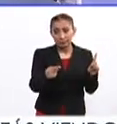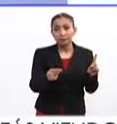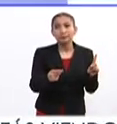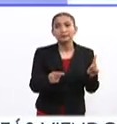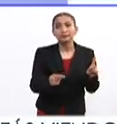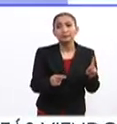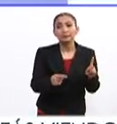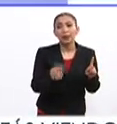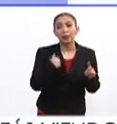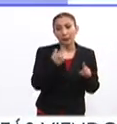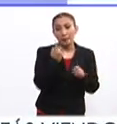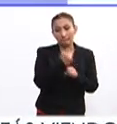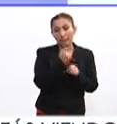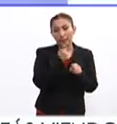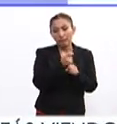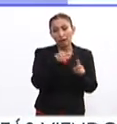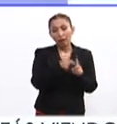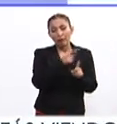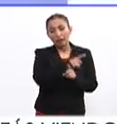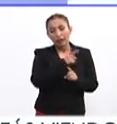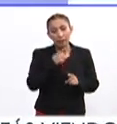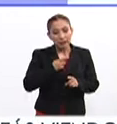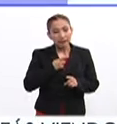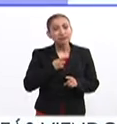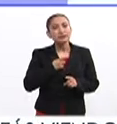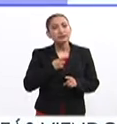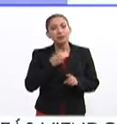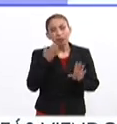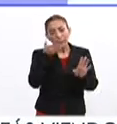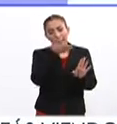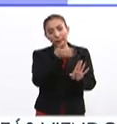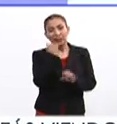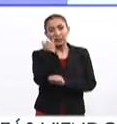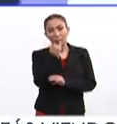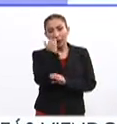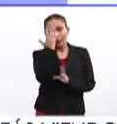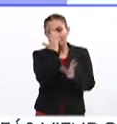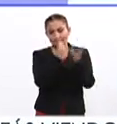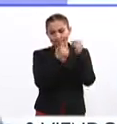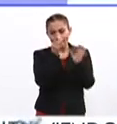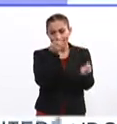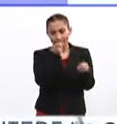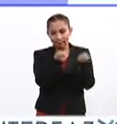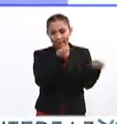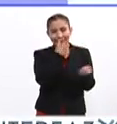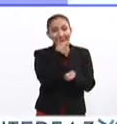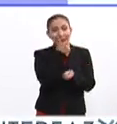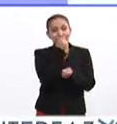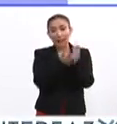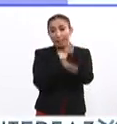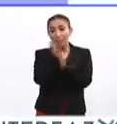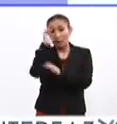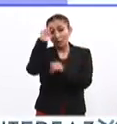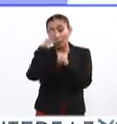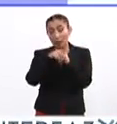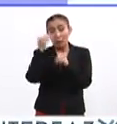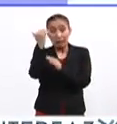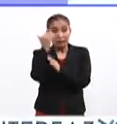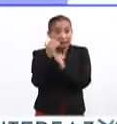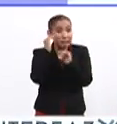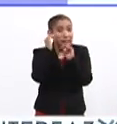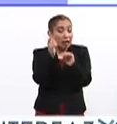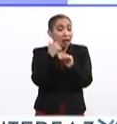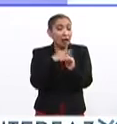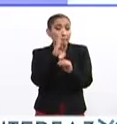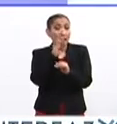año y medio. Así. Porque principalmente tienes que ir sobre el idioma, ¿no? Dominar el inglés para irte a Europa, porque mínimo